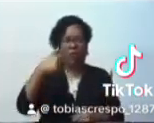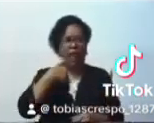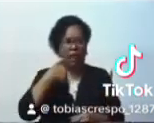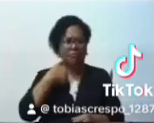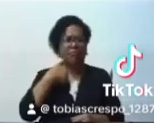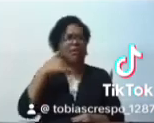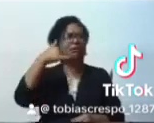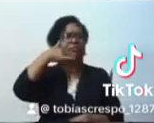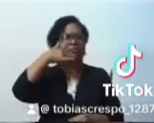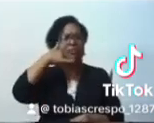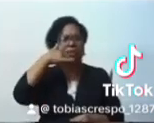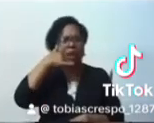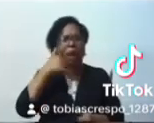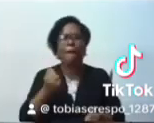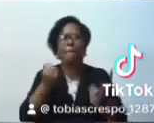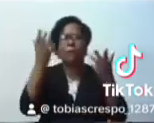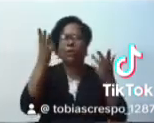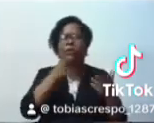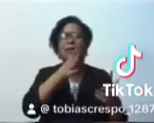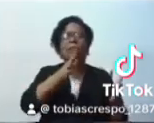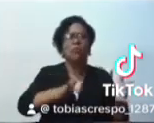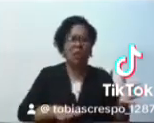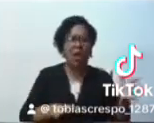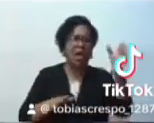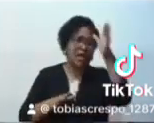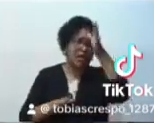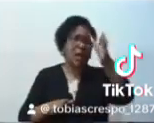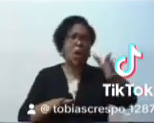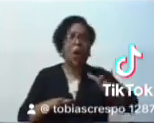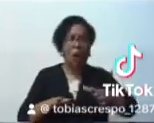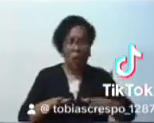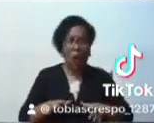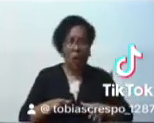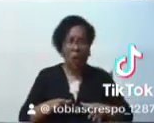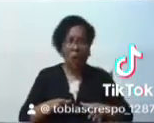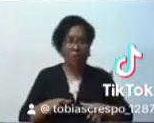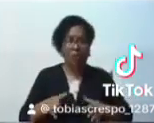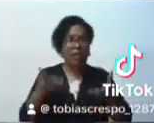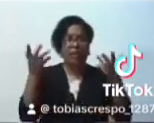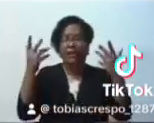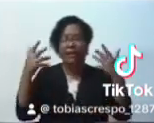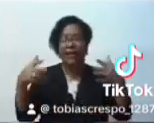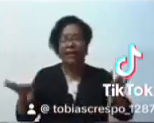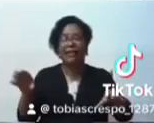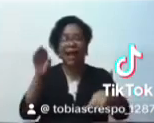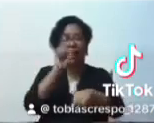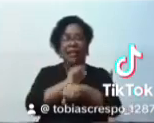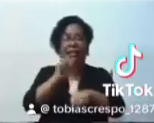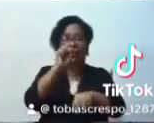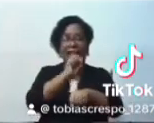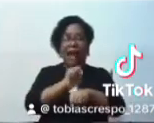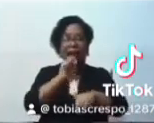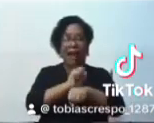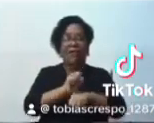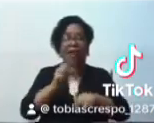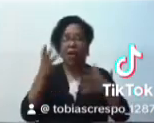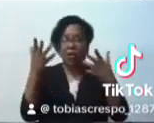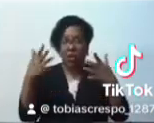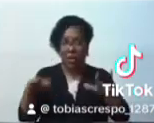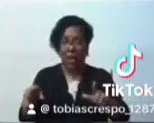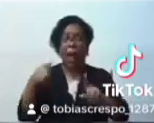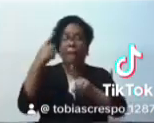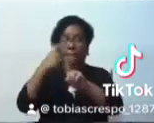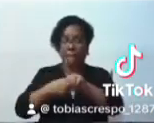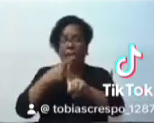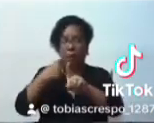muchos hombres, pensionados que se han dedicado toda su vida al transporte de niños, a las escuelas